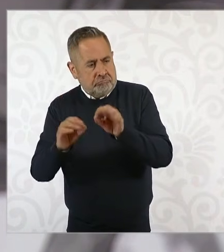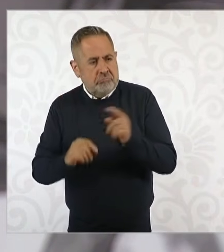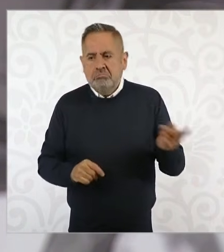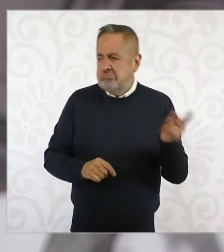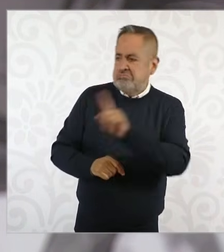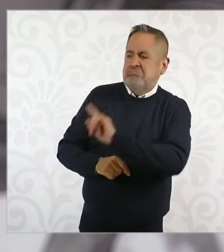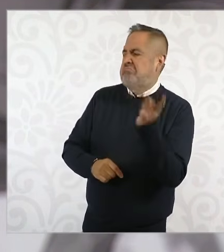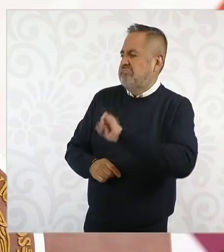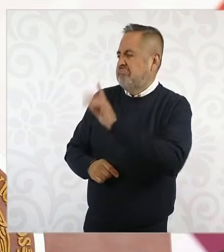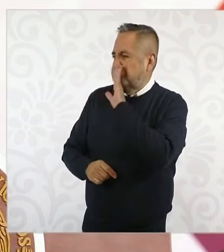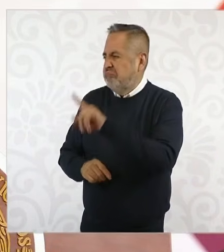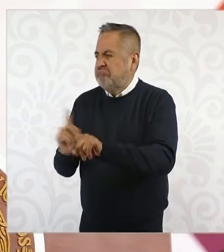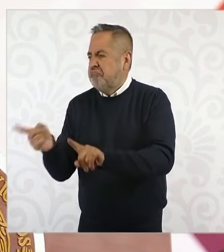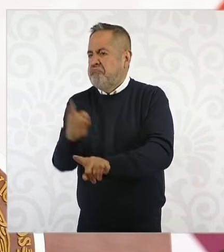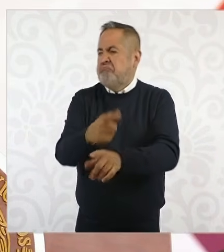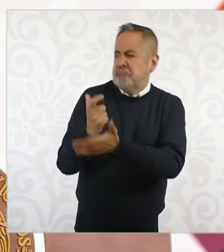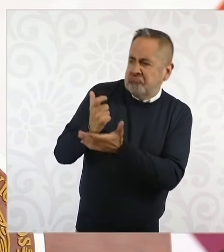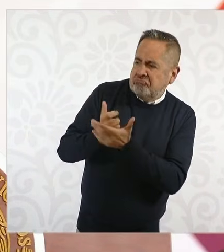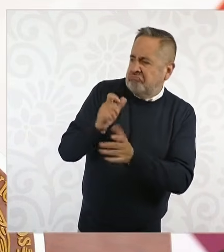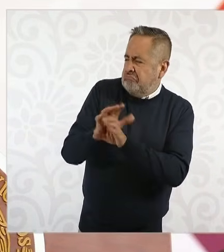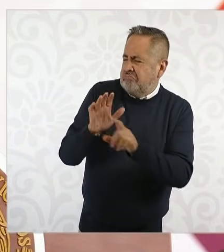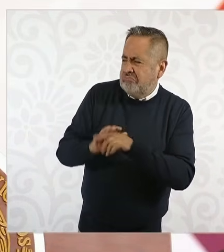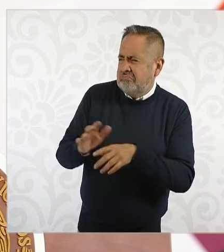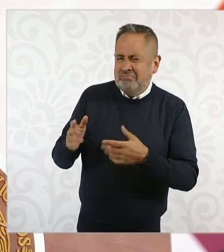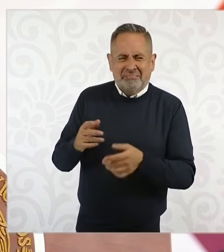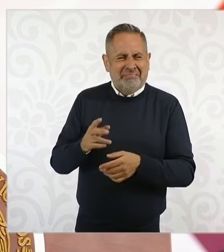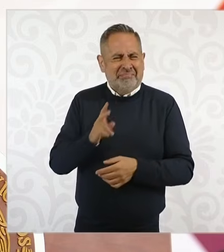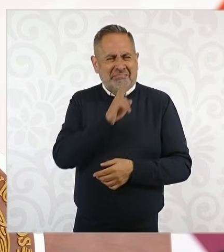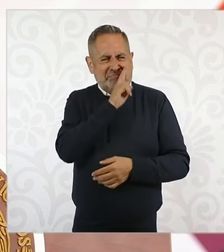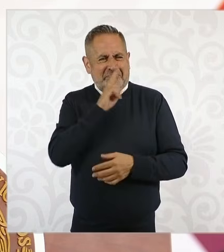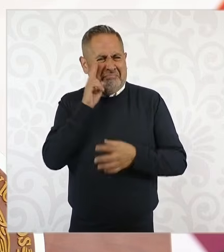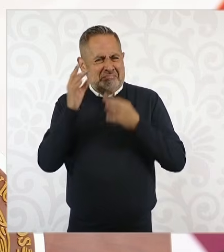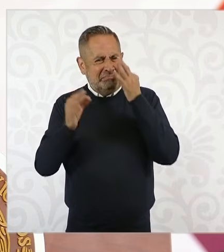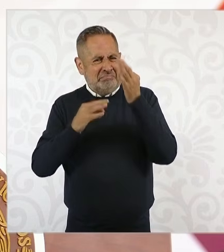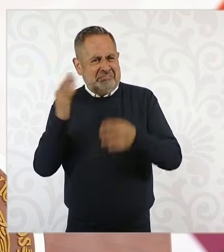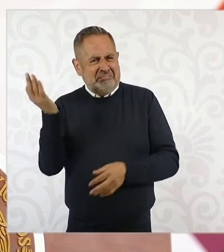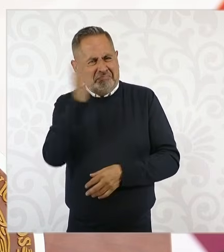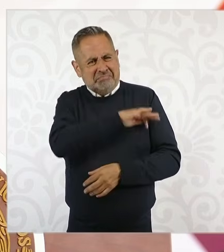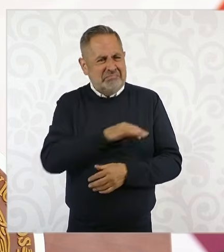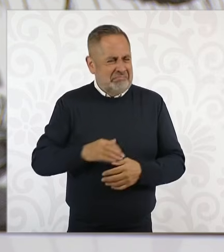y luego difundiendo noticias falsas, absolutamente falsas.